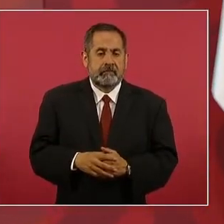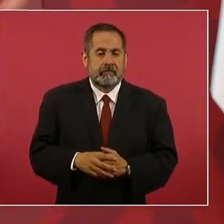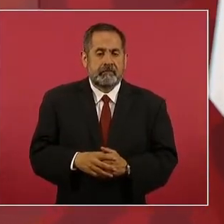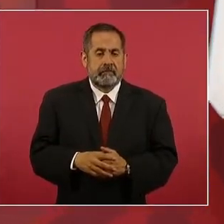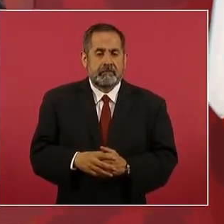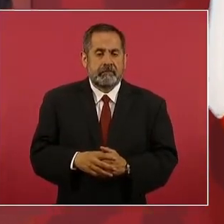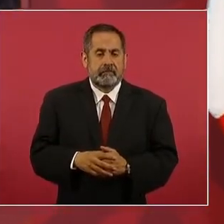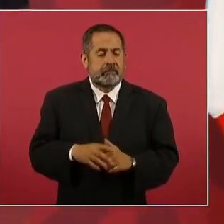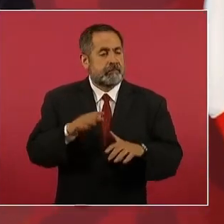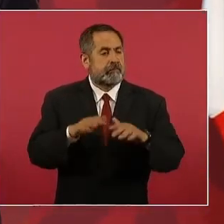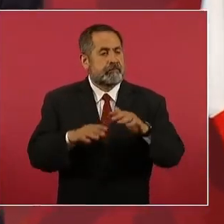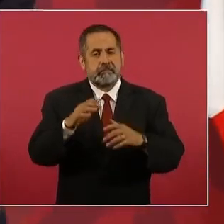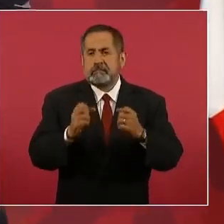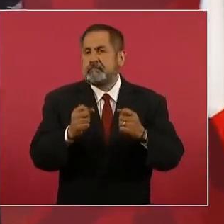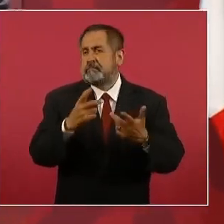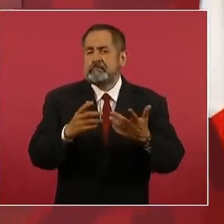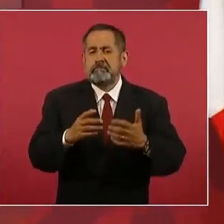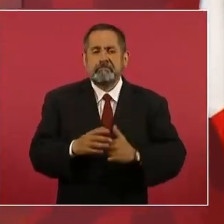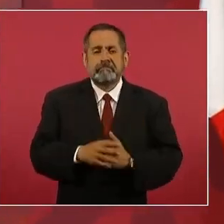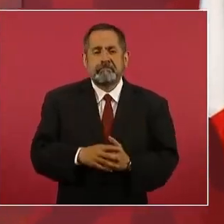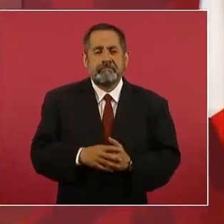que asuntos verdaderamente